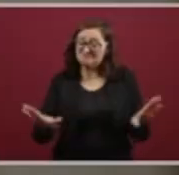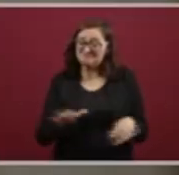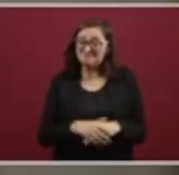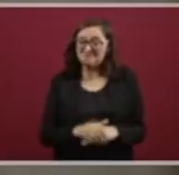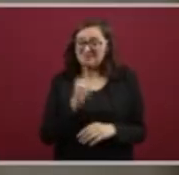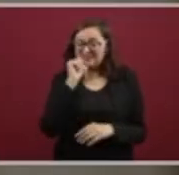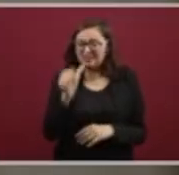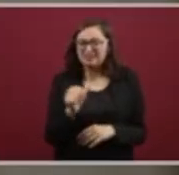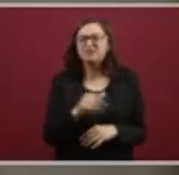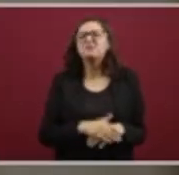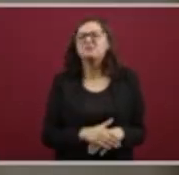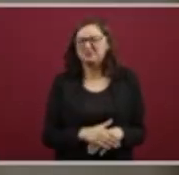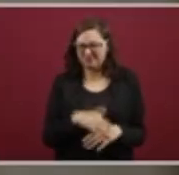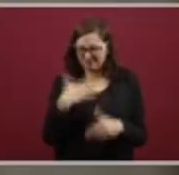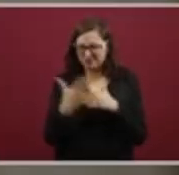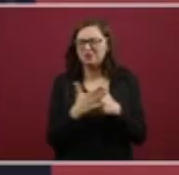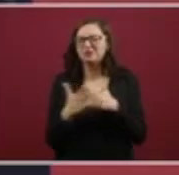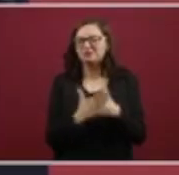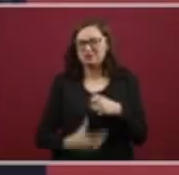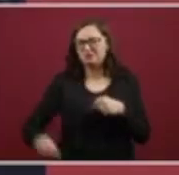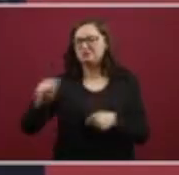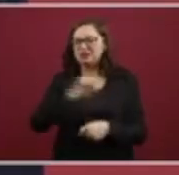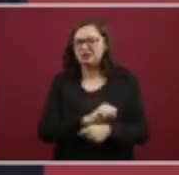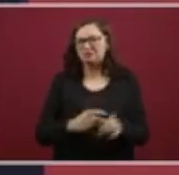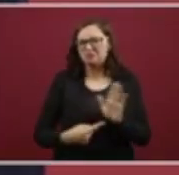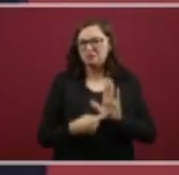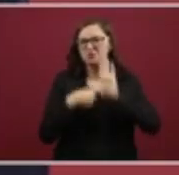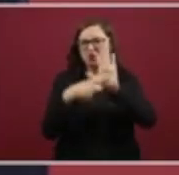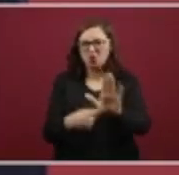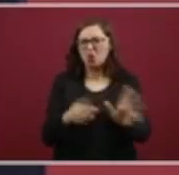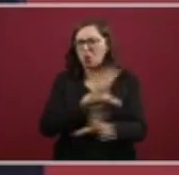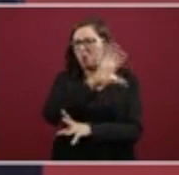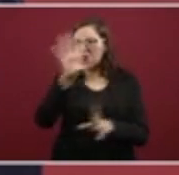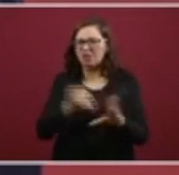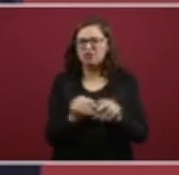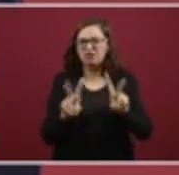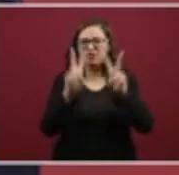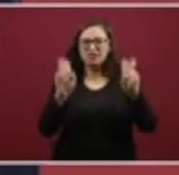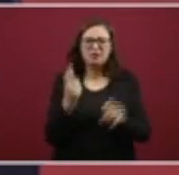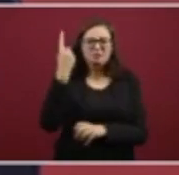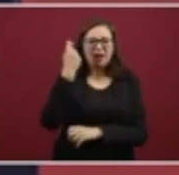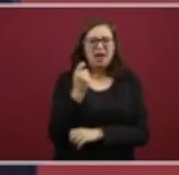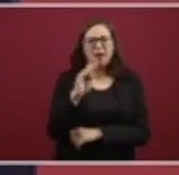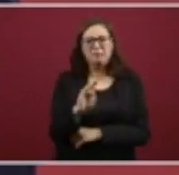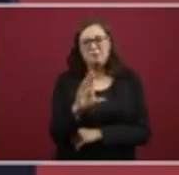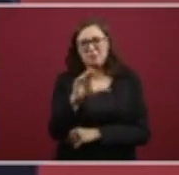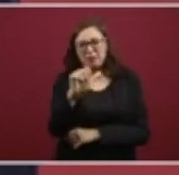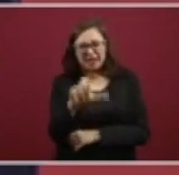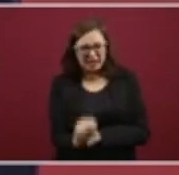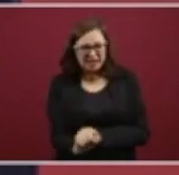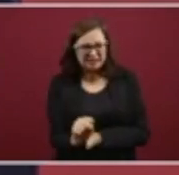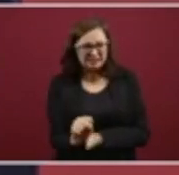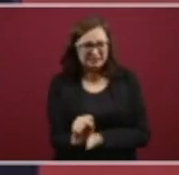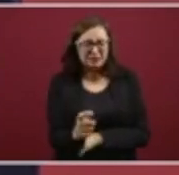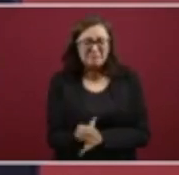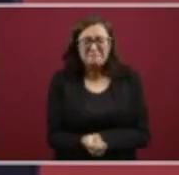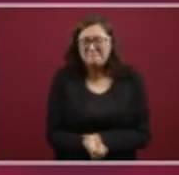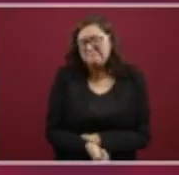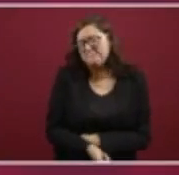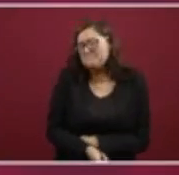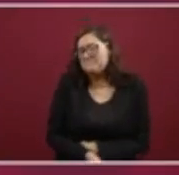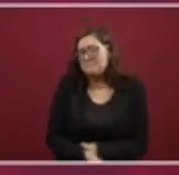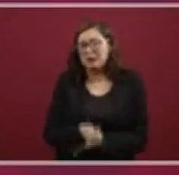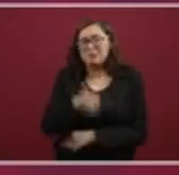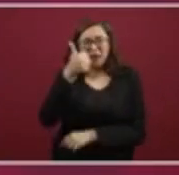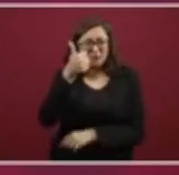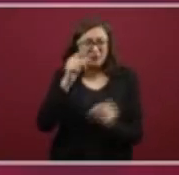les vamos a presentar la semana próxima todo el programa de becas. Nunca en la historia de